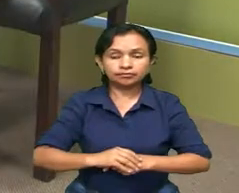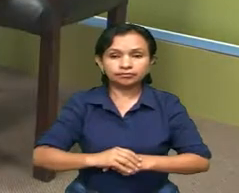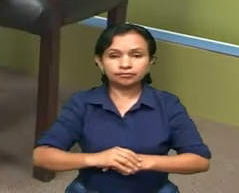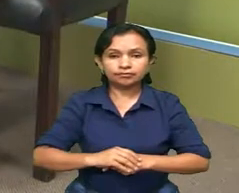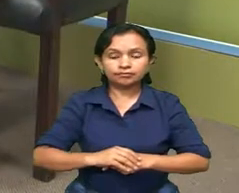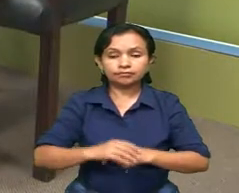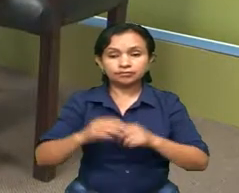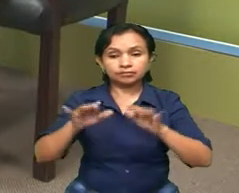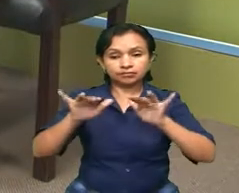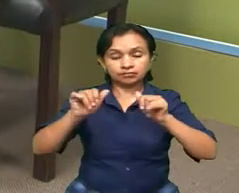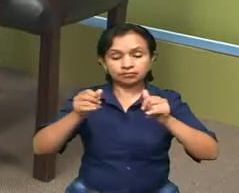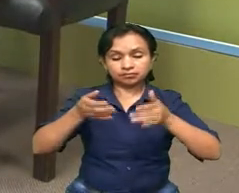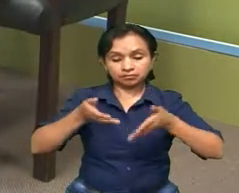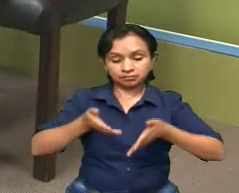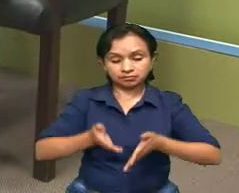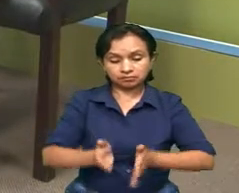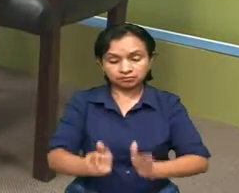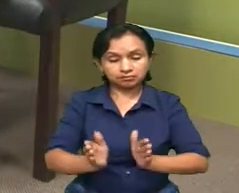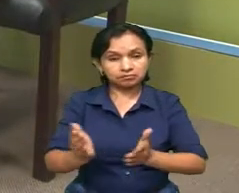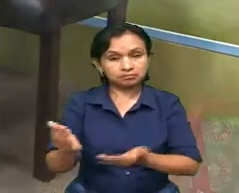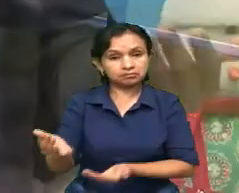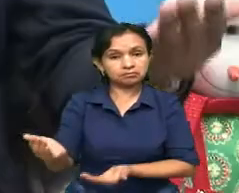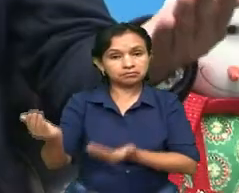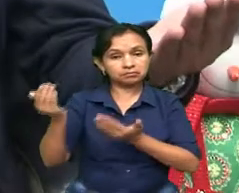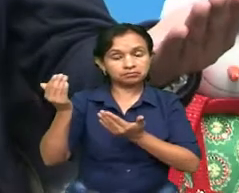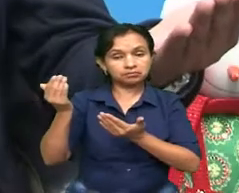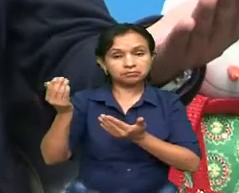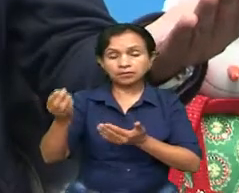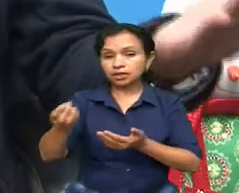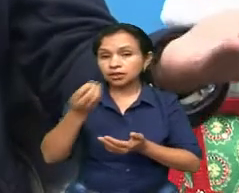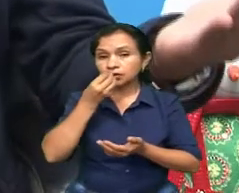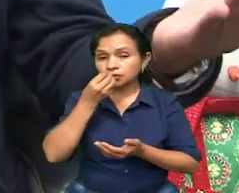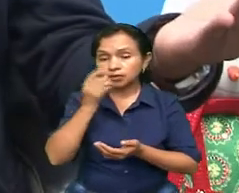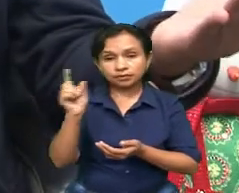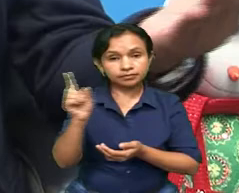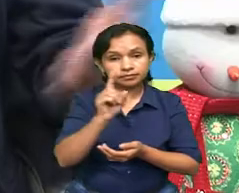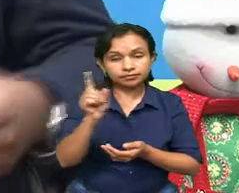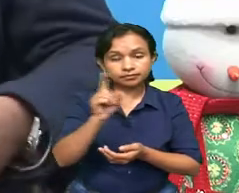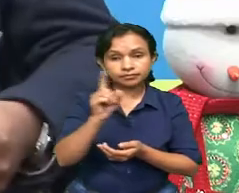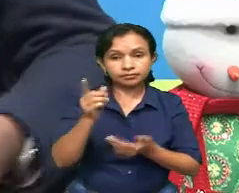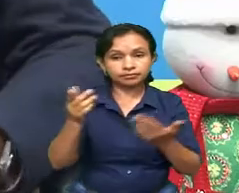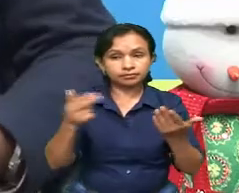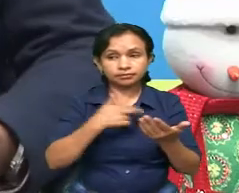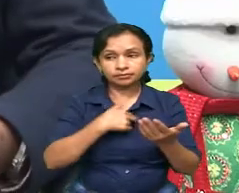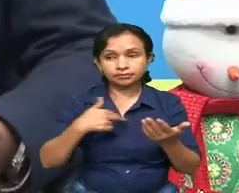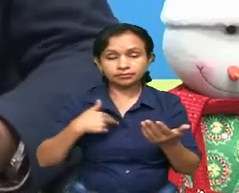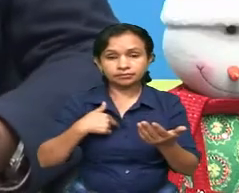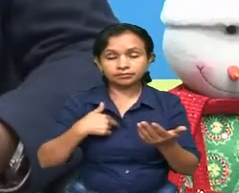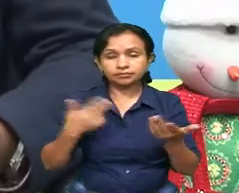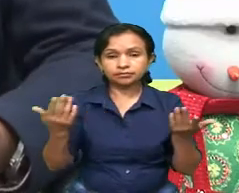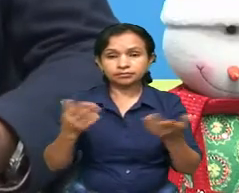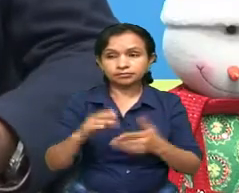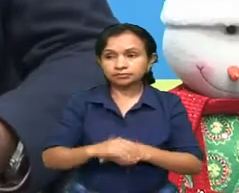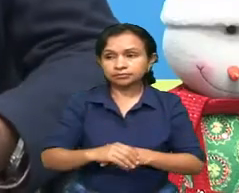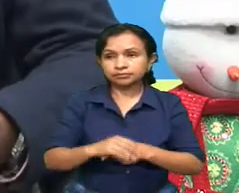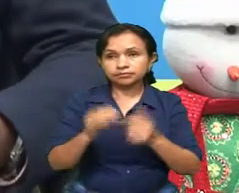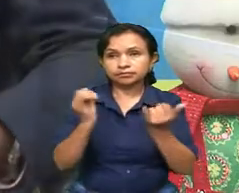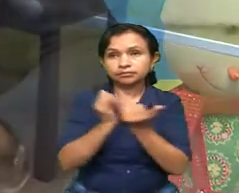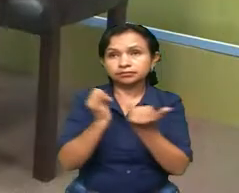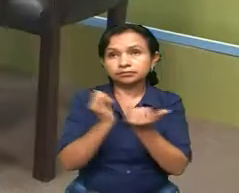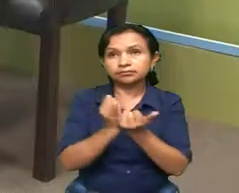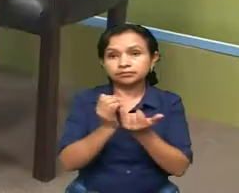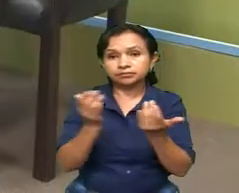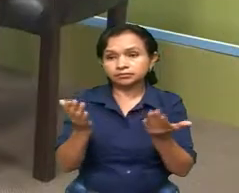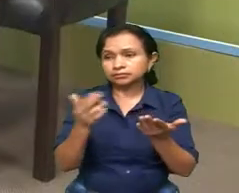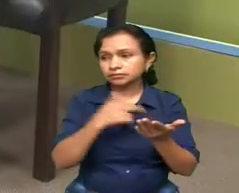ya dio a luz no va a la consulta nutricional con la nutricionista? Igual el mismo método que